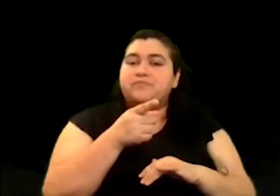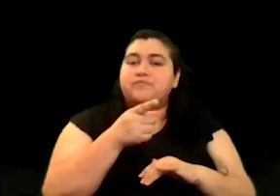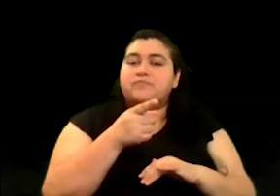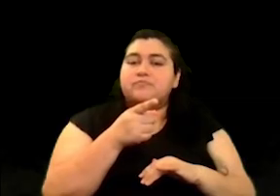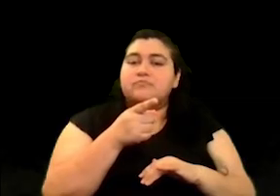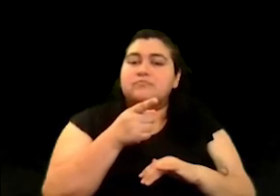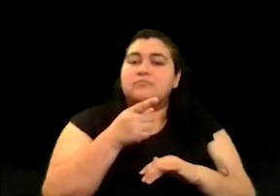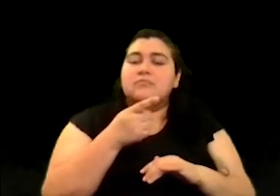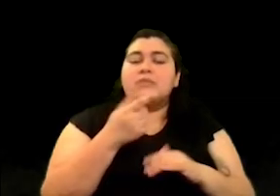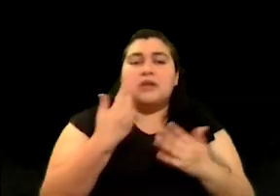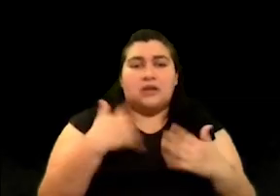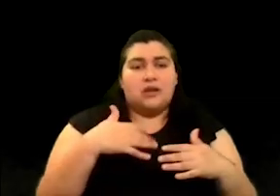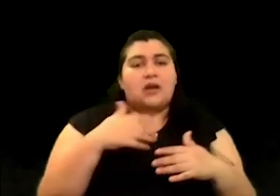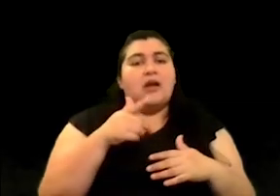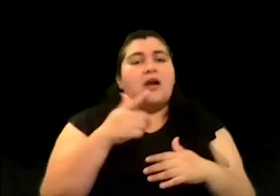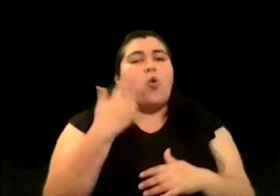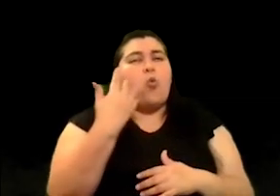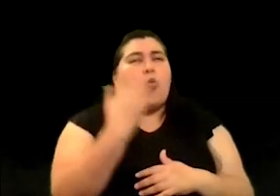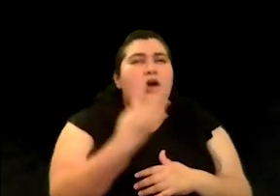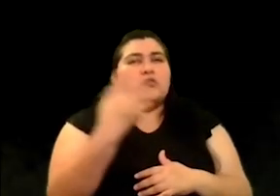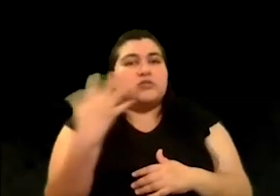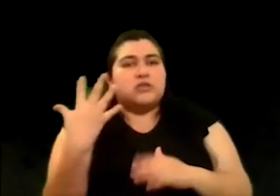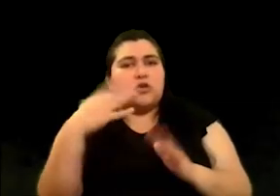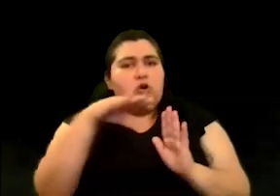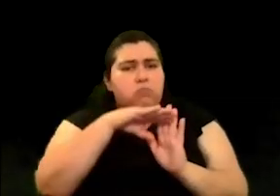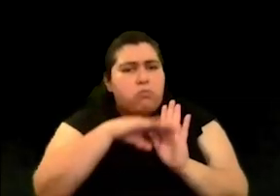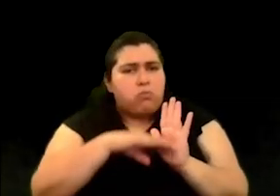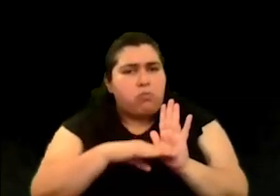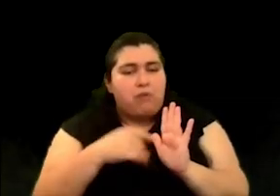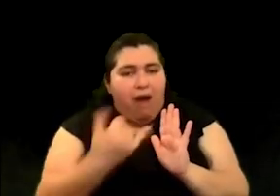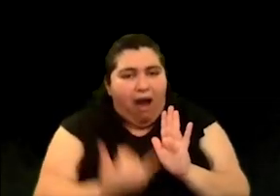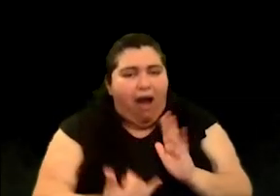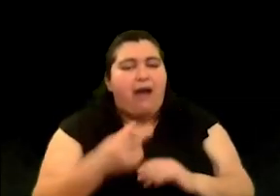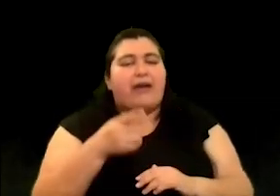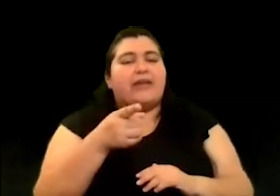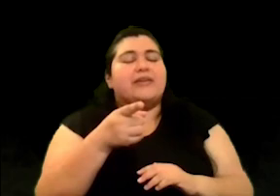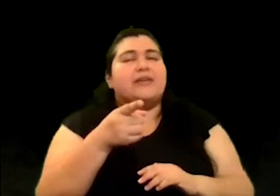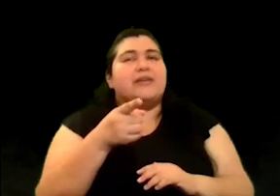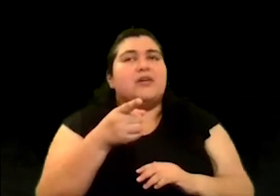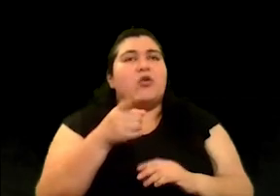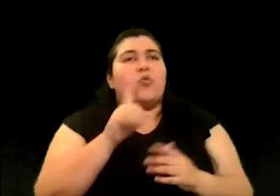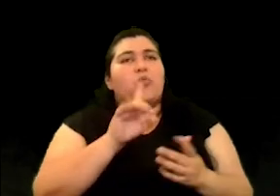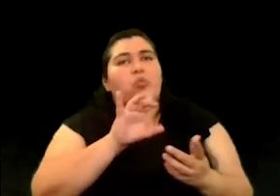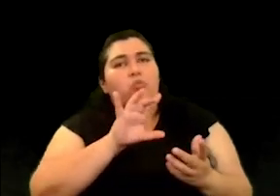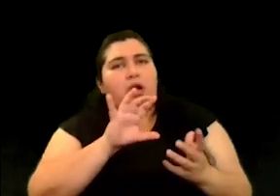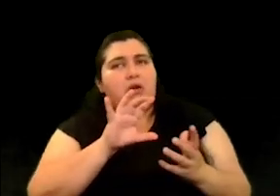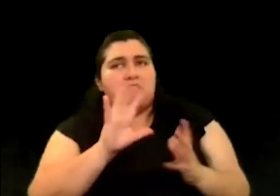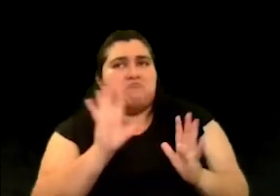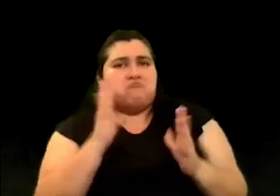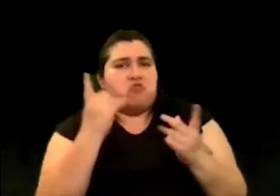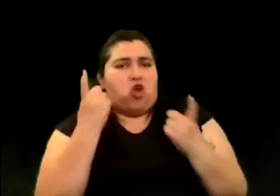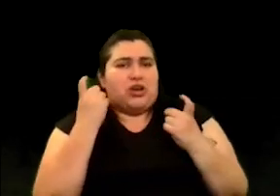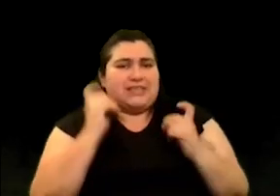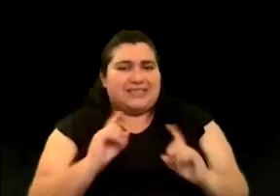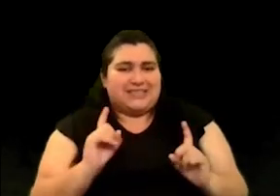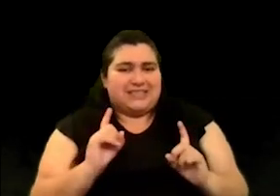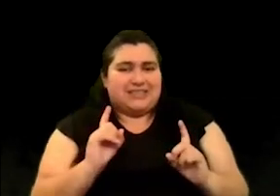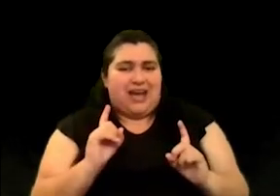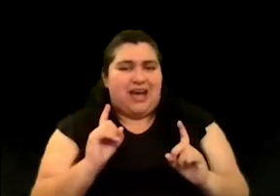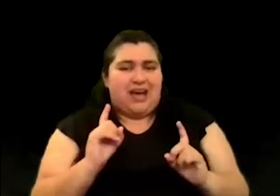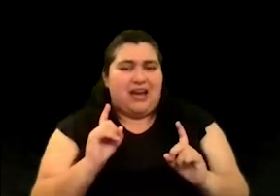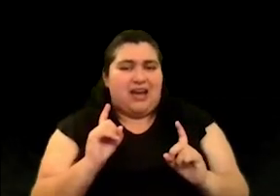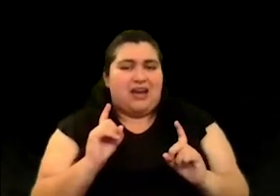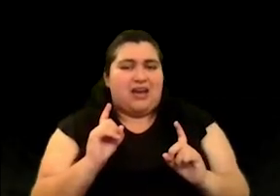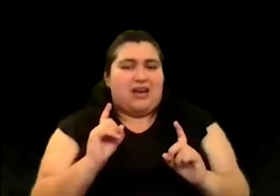4 o 5 considerandos, desnuda que en realidad no necesitamos un MLA